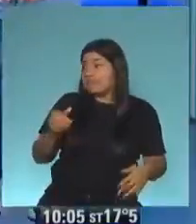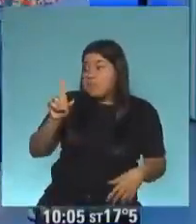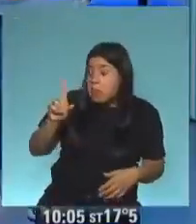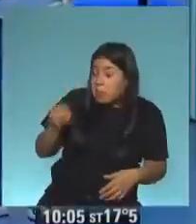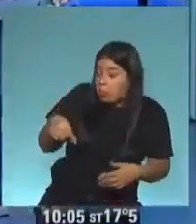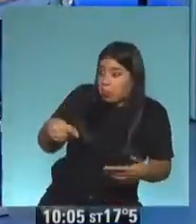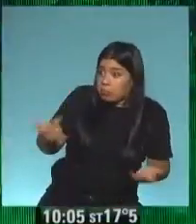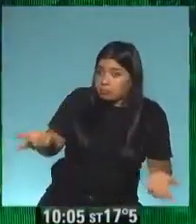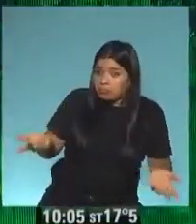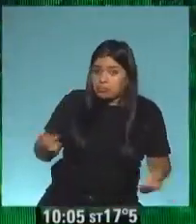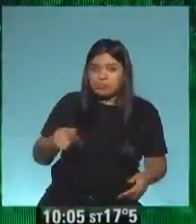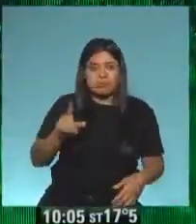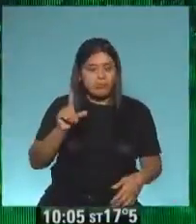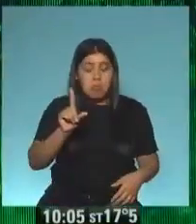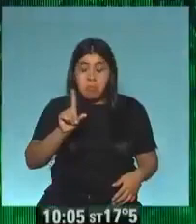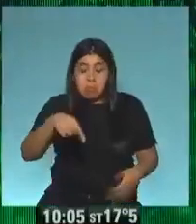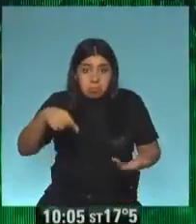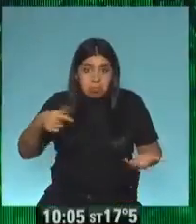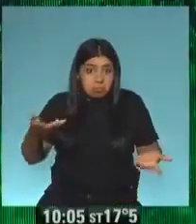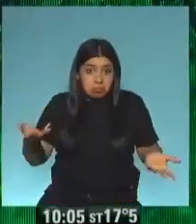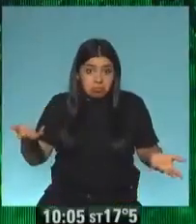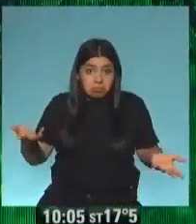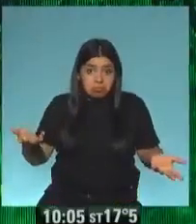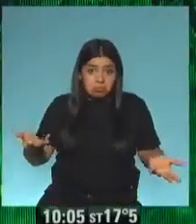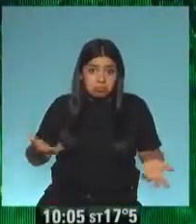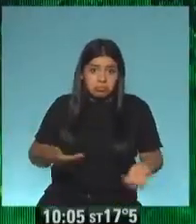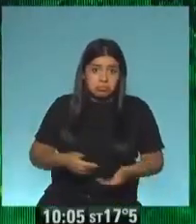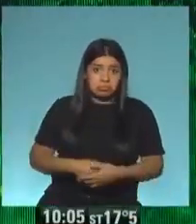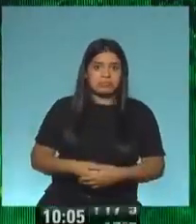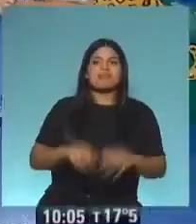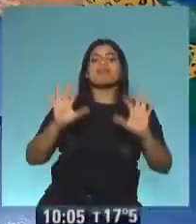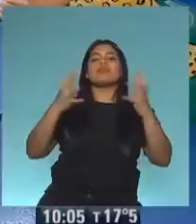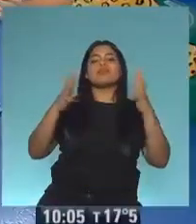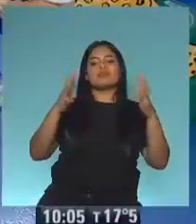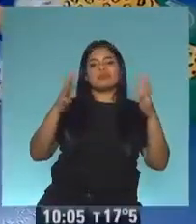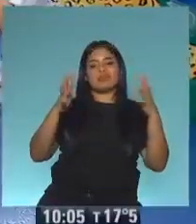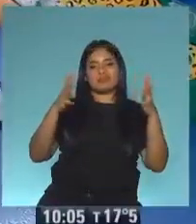sabe. Nadie lo sabe. Nadie lo sabe. Nadie lo sabe.